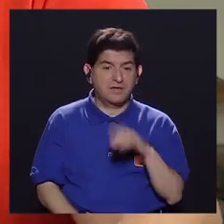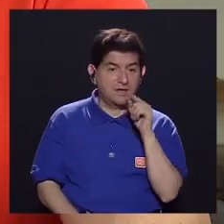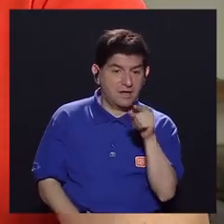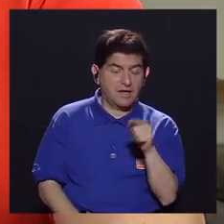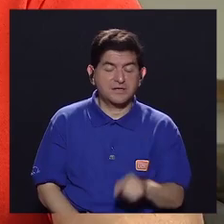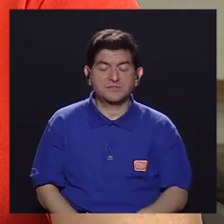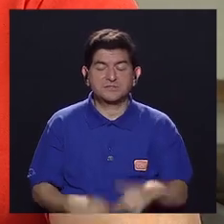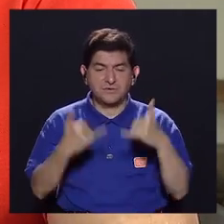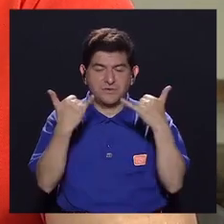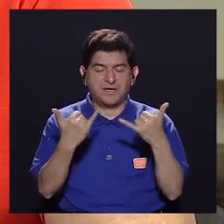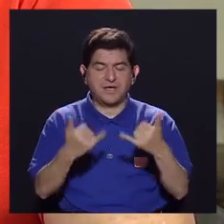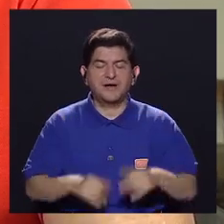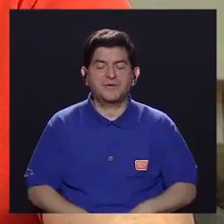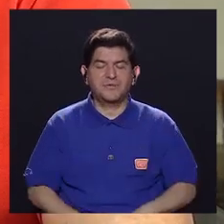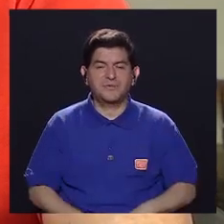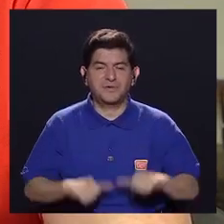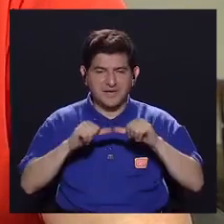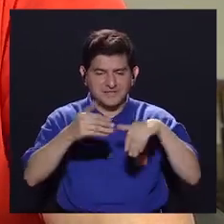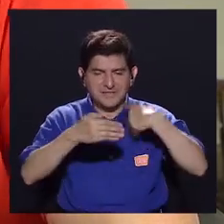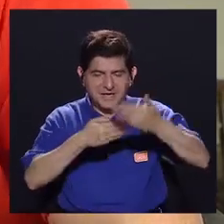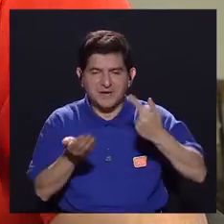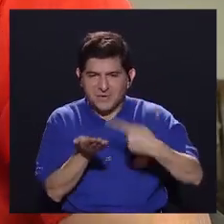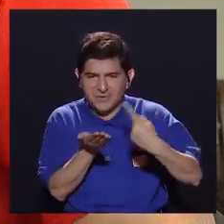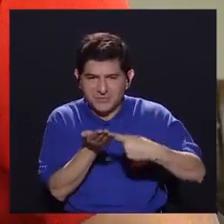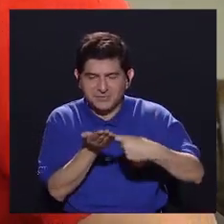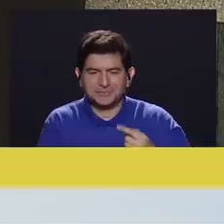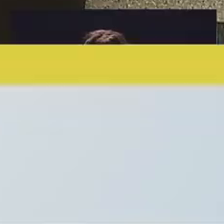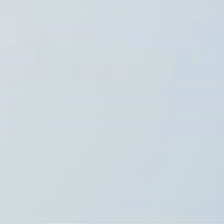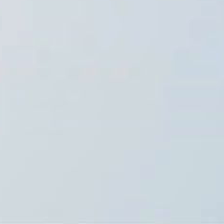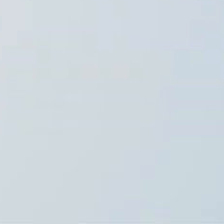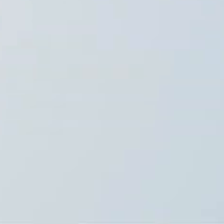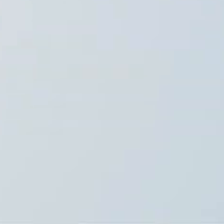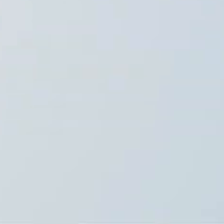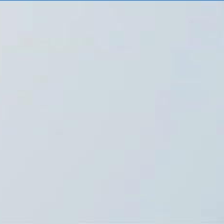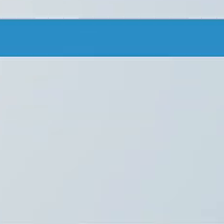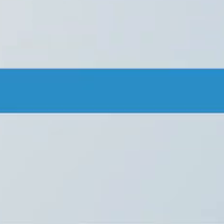esto que dejamos acá en el tapete. Ya regresamos.